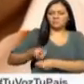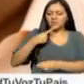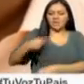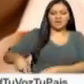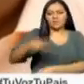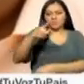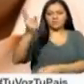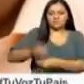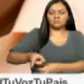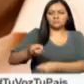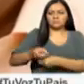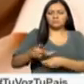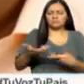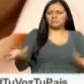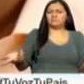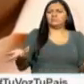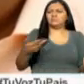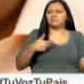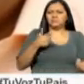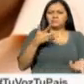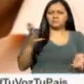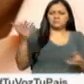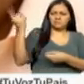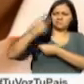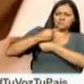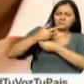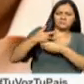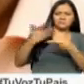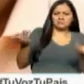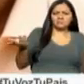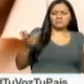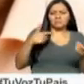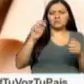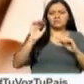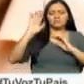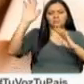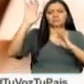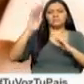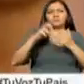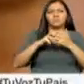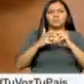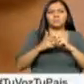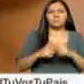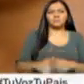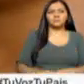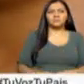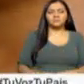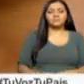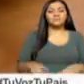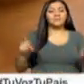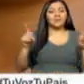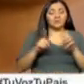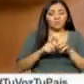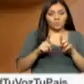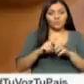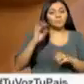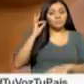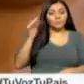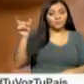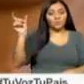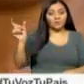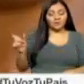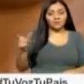machete, con palo, para que puedan acompañarle en las manifestaciones que ellos hacían. Asimismo, Filomena